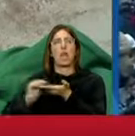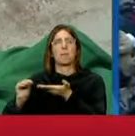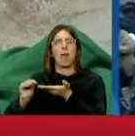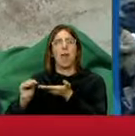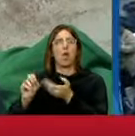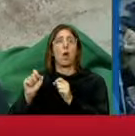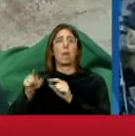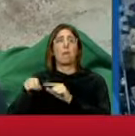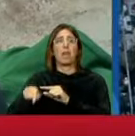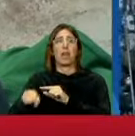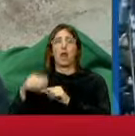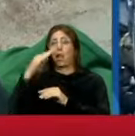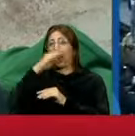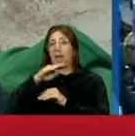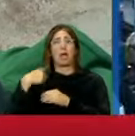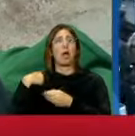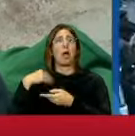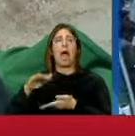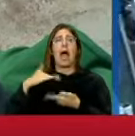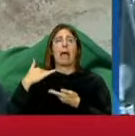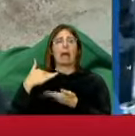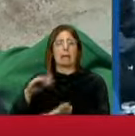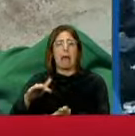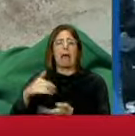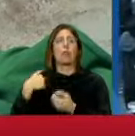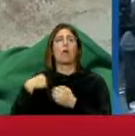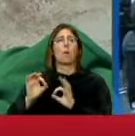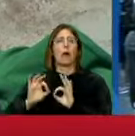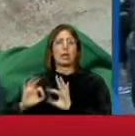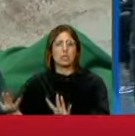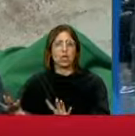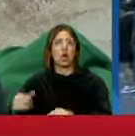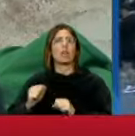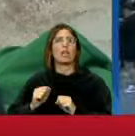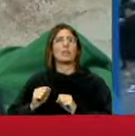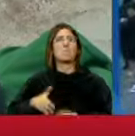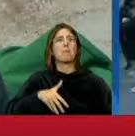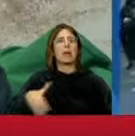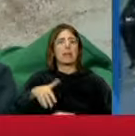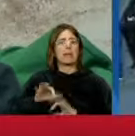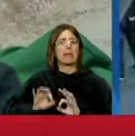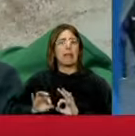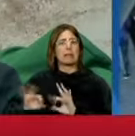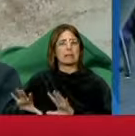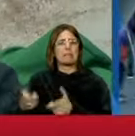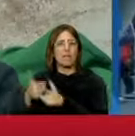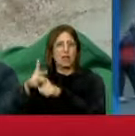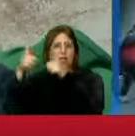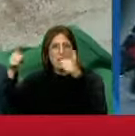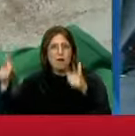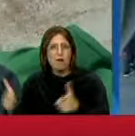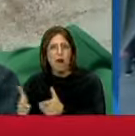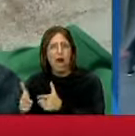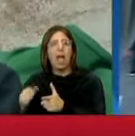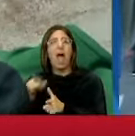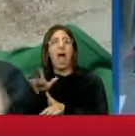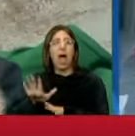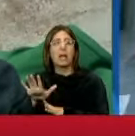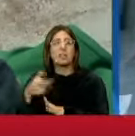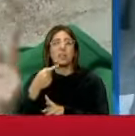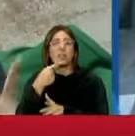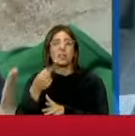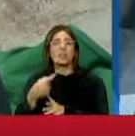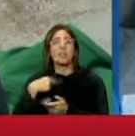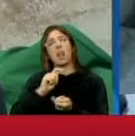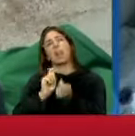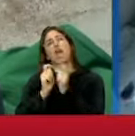sí, sí, sí. Así no fue. Por eso digo, piensen un poquito, piensen un poquito. Si la quieren otra vez